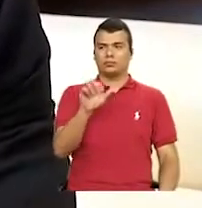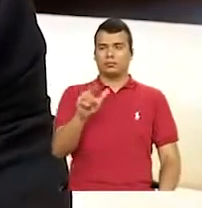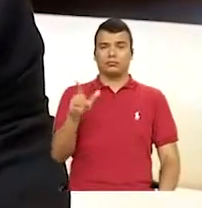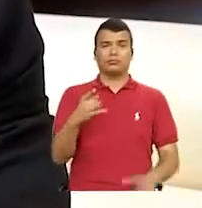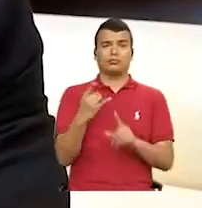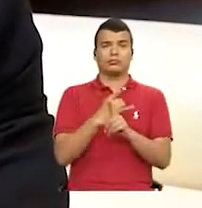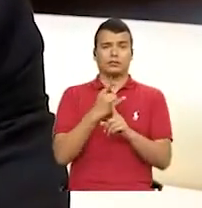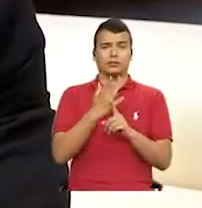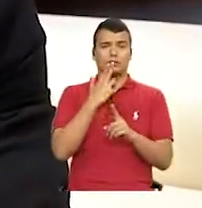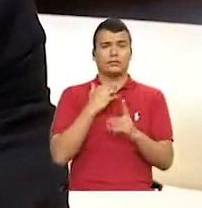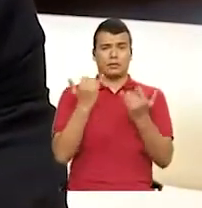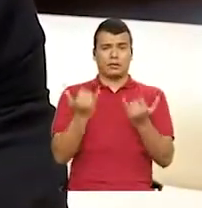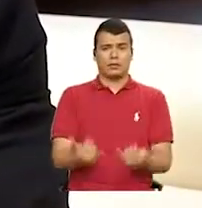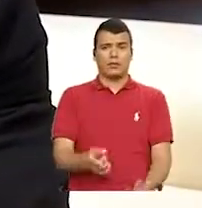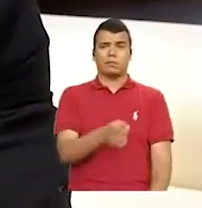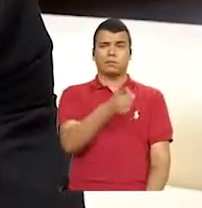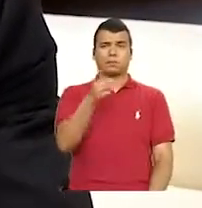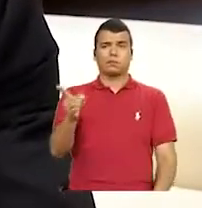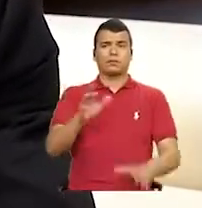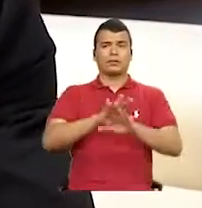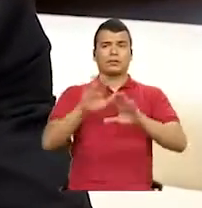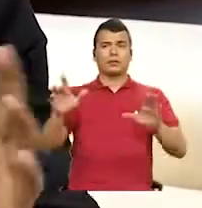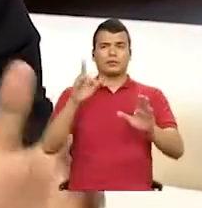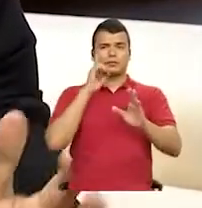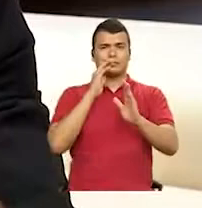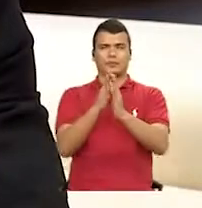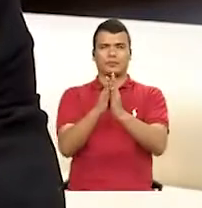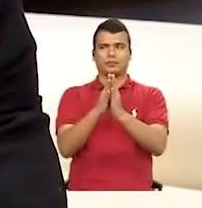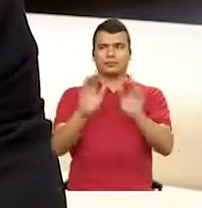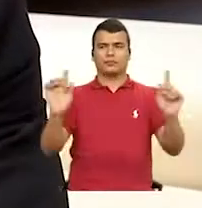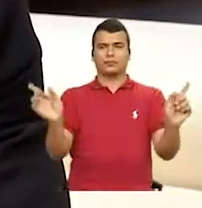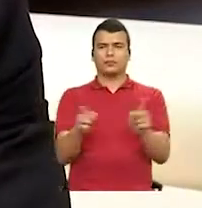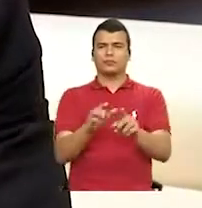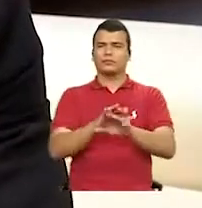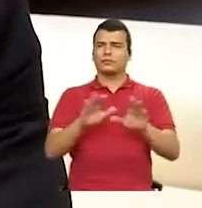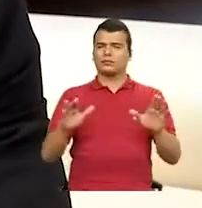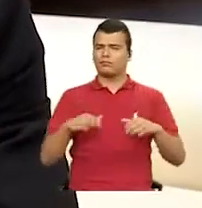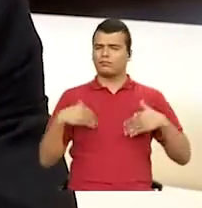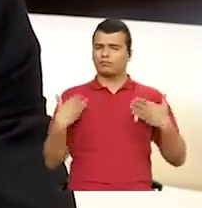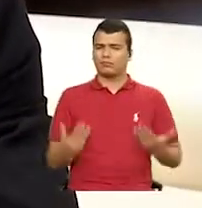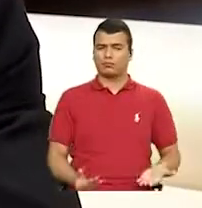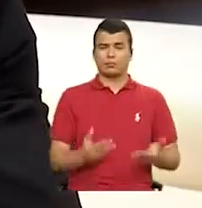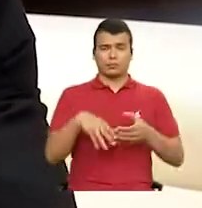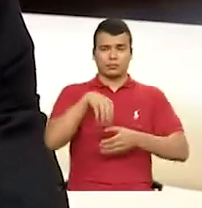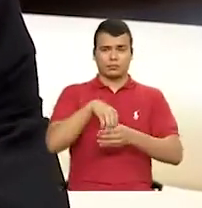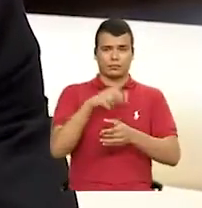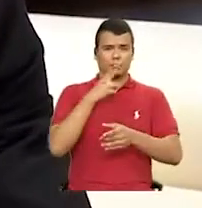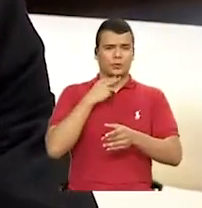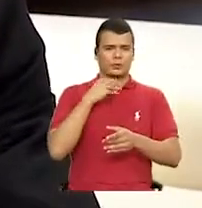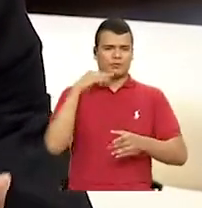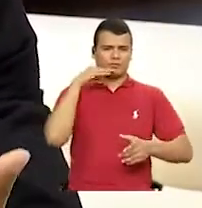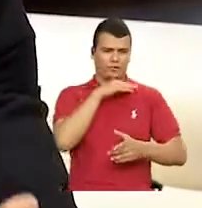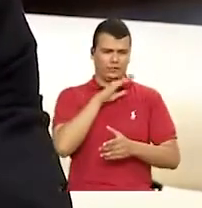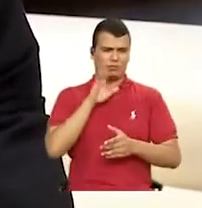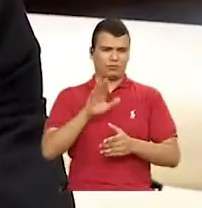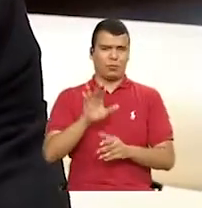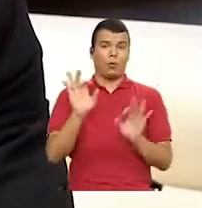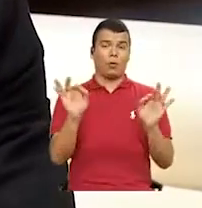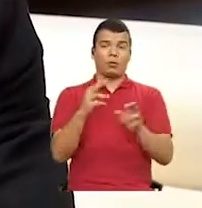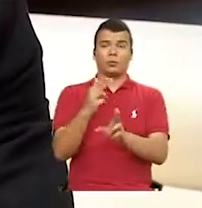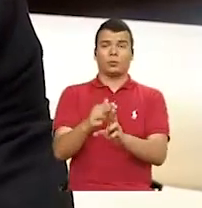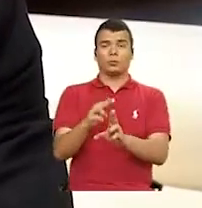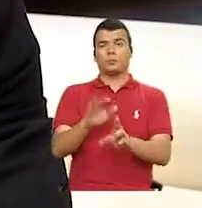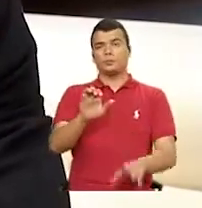consumiendo actualmente. Ajá. Decir a modo como de abrebocas que los endulzantes artificiales o